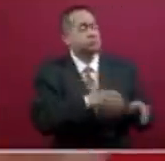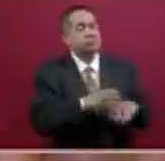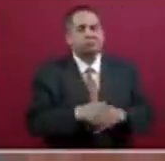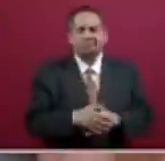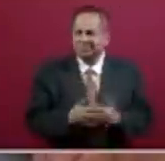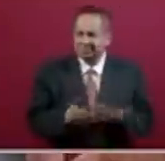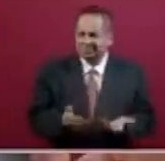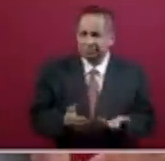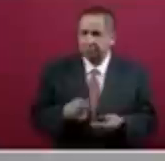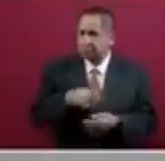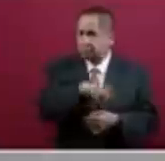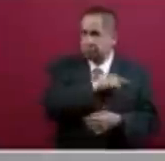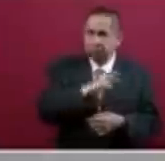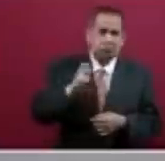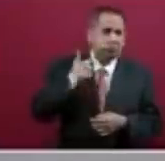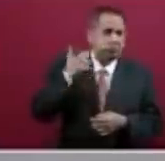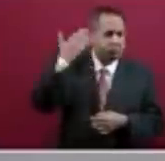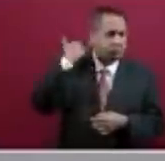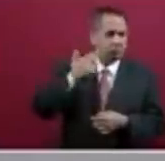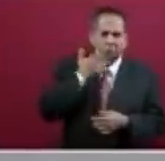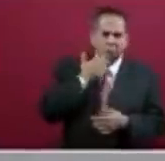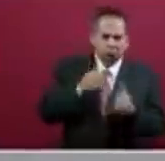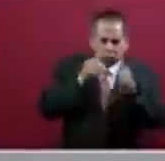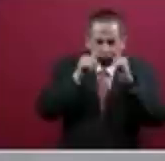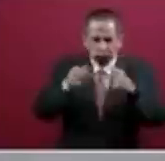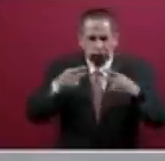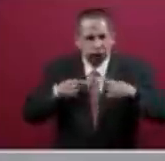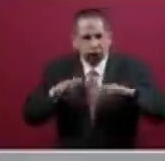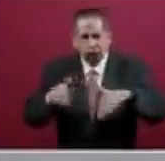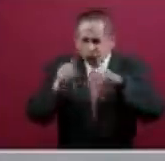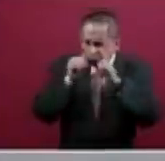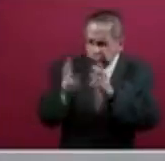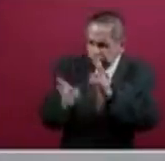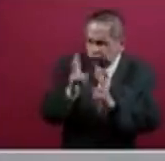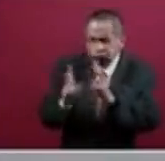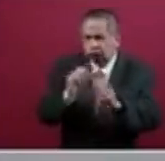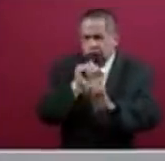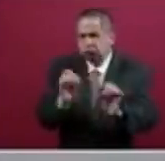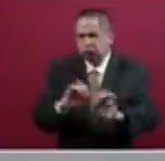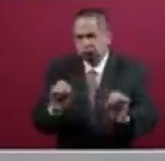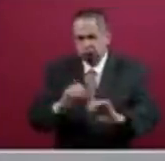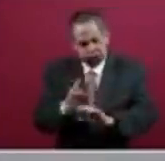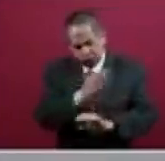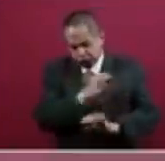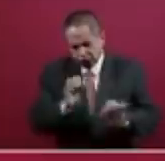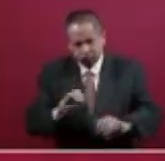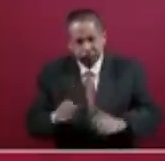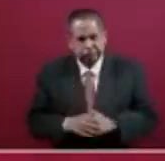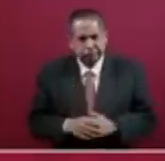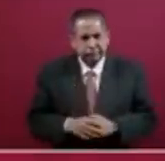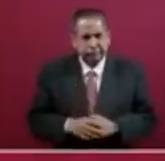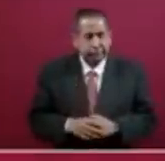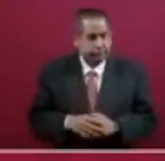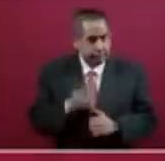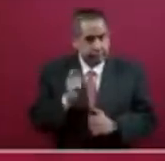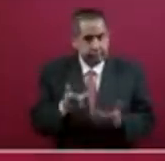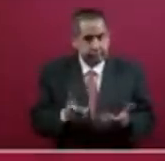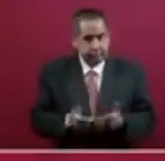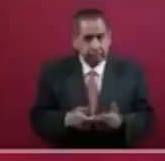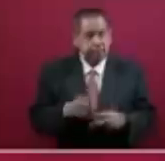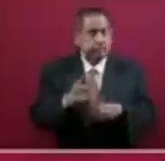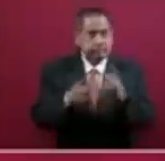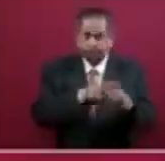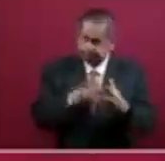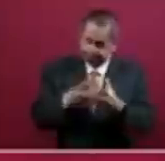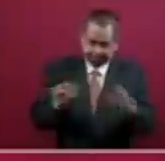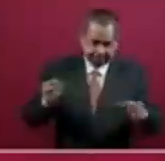Nadie hablaba con la gente. Incluso ese es un asunto que tenemos que